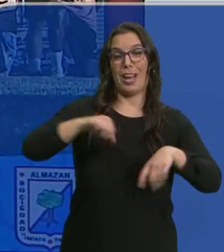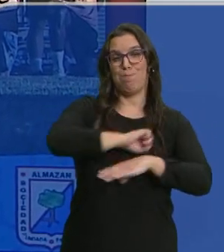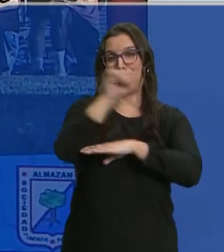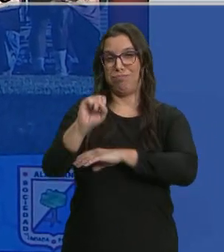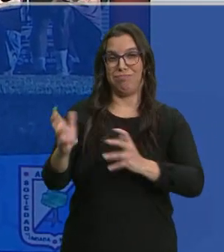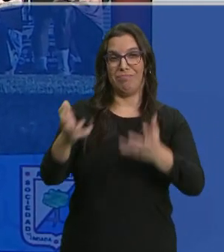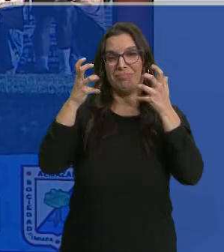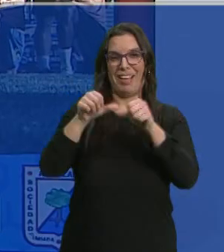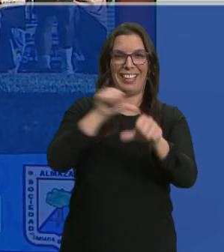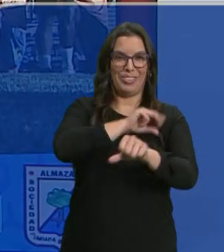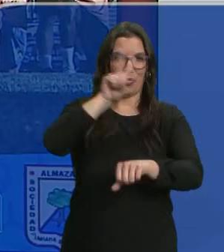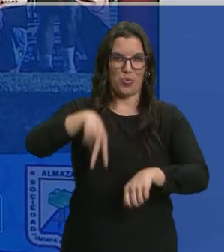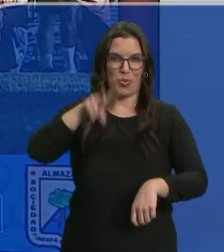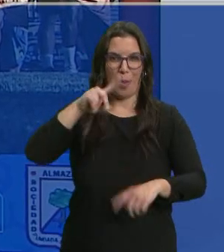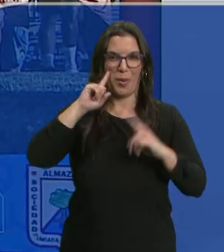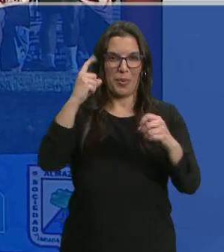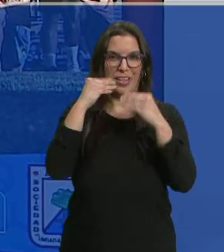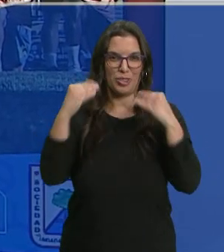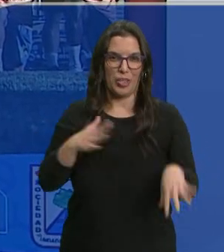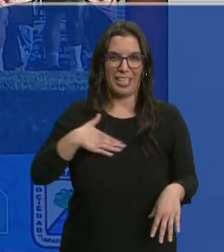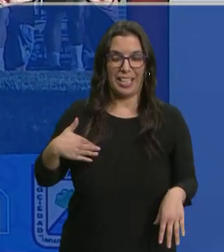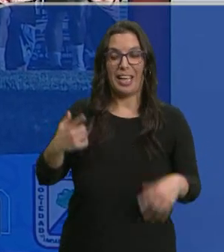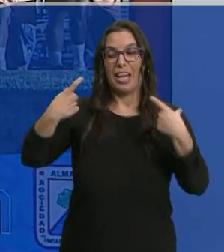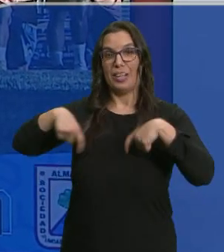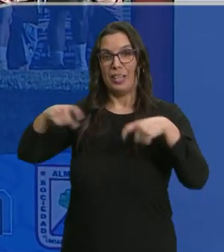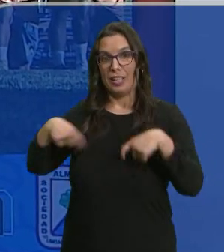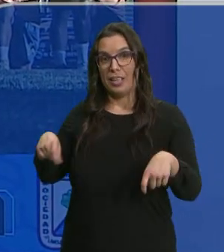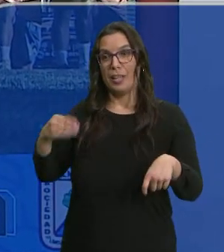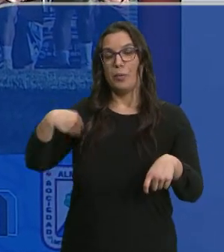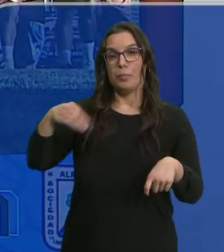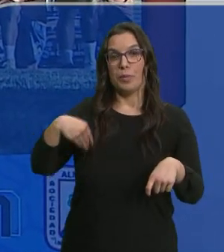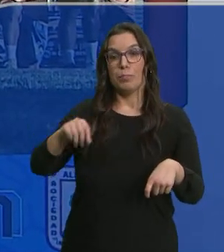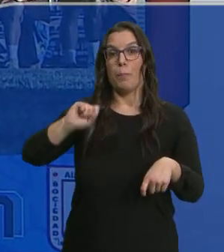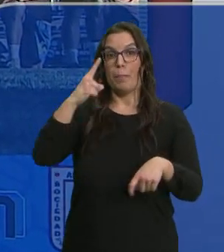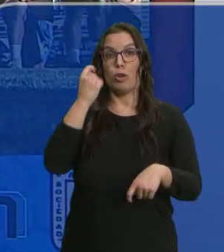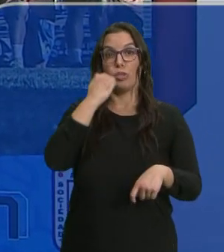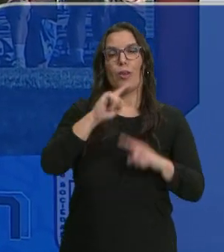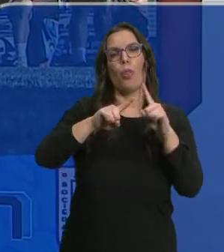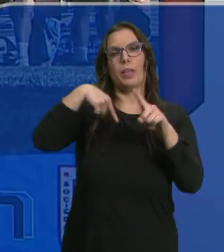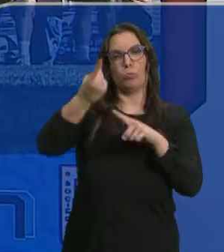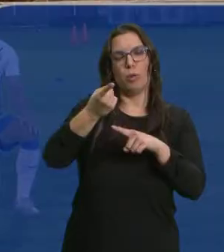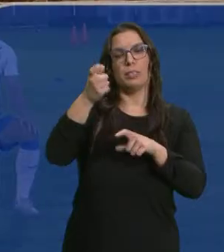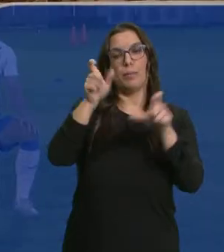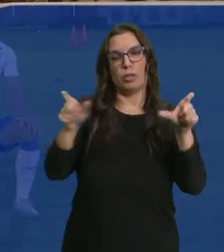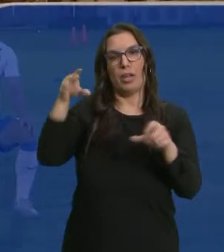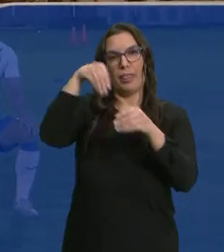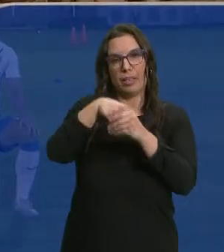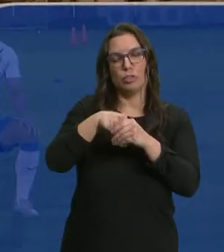que prácticamente no hay precedentes. Los rojiblancos no enviarán a sus jugadores al Mundial hasta después de ese partido.